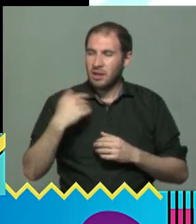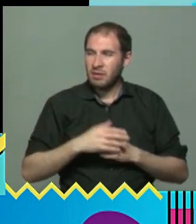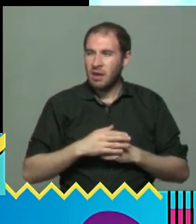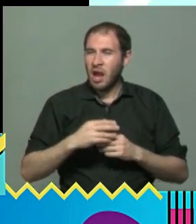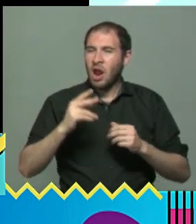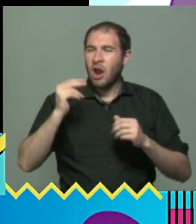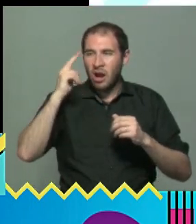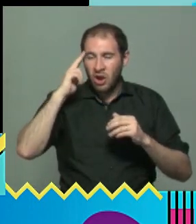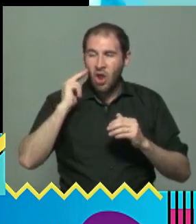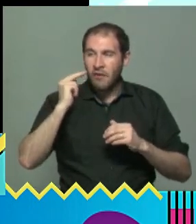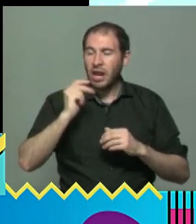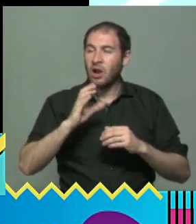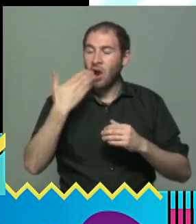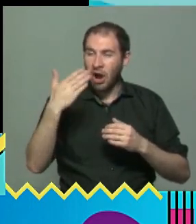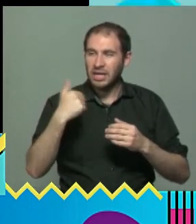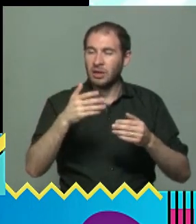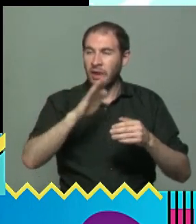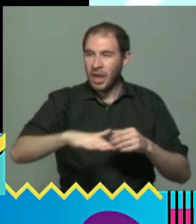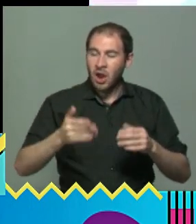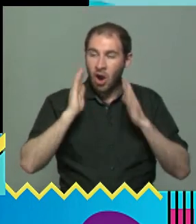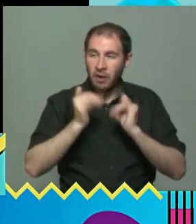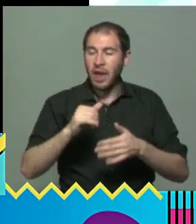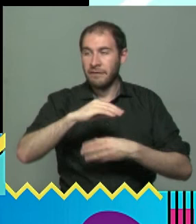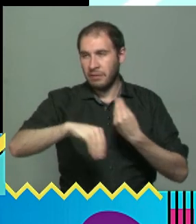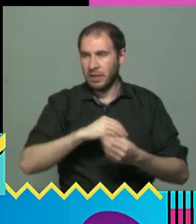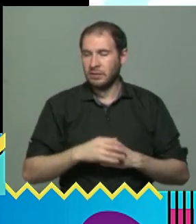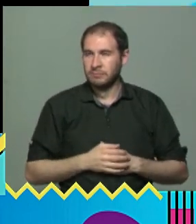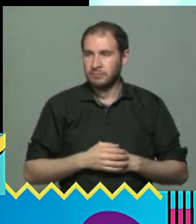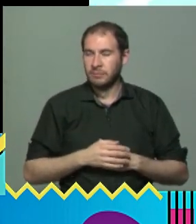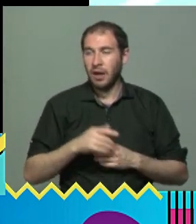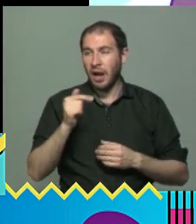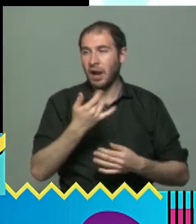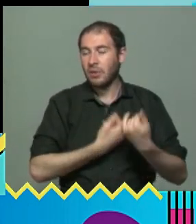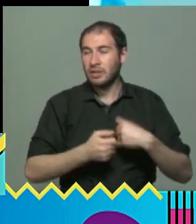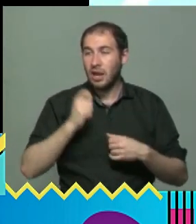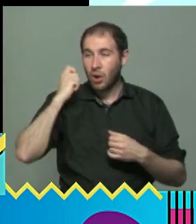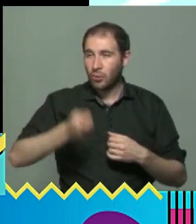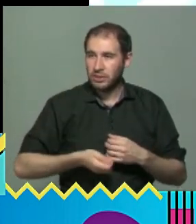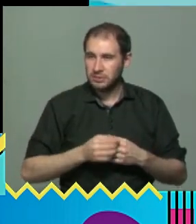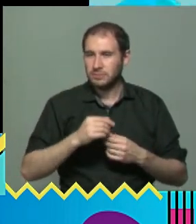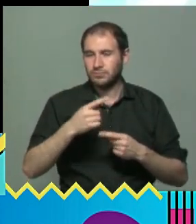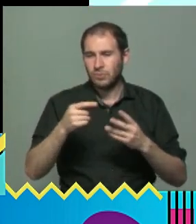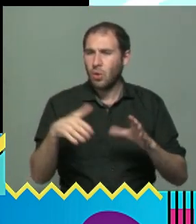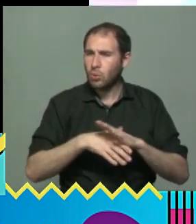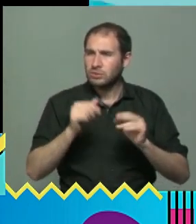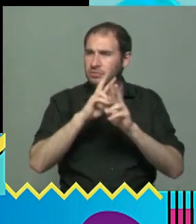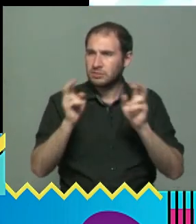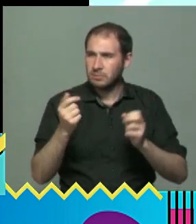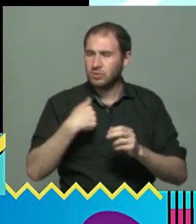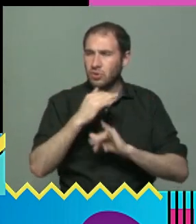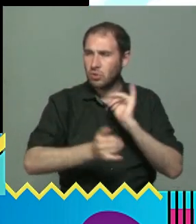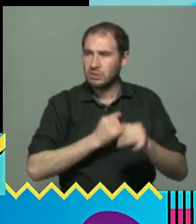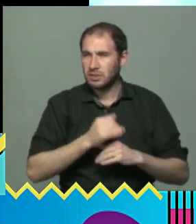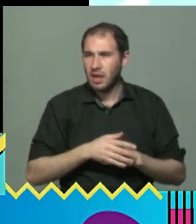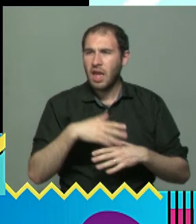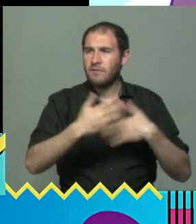9º Congreso Latinoamericano de Niñez, Adolescencia y Familia, donde hablaron en Viñalmar, magistrados, funcionarios, y justo uno de los temas que yo toqué era